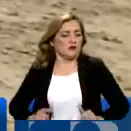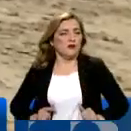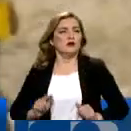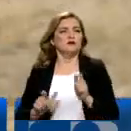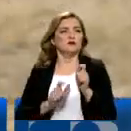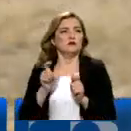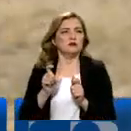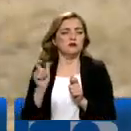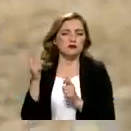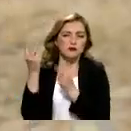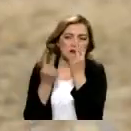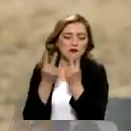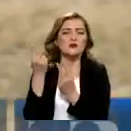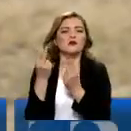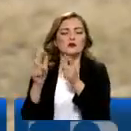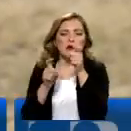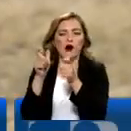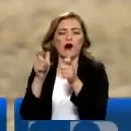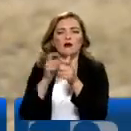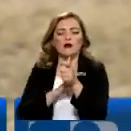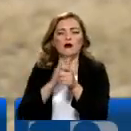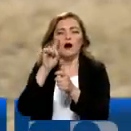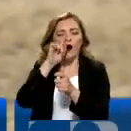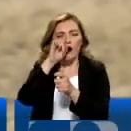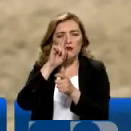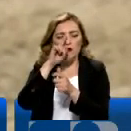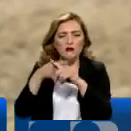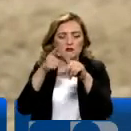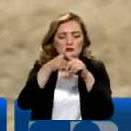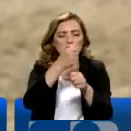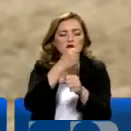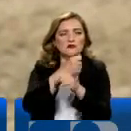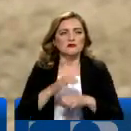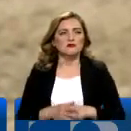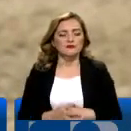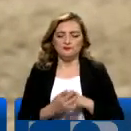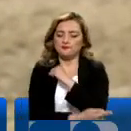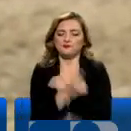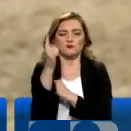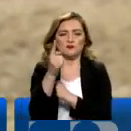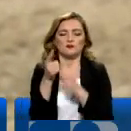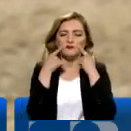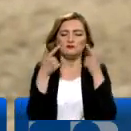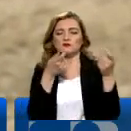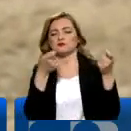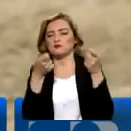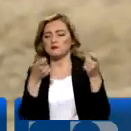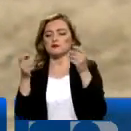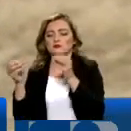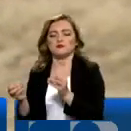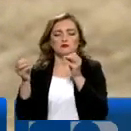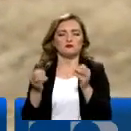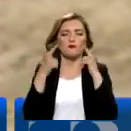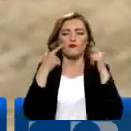turísticos sanción en realidad no podemos tener pero si estamos para regular controlar y ordenar lo que es la playa obviamente mi personal tanto